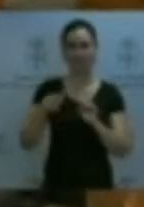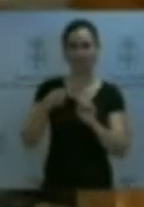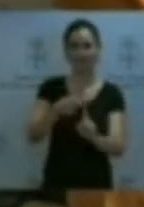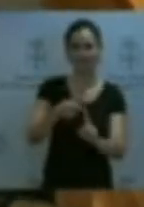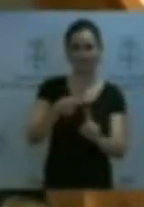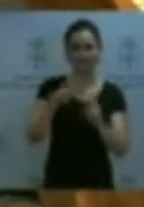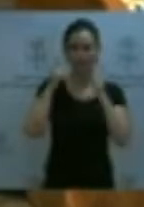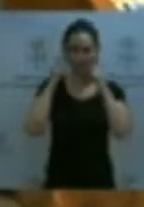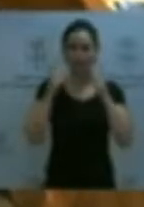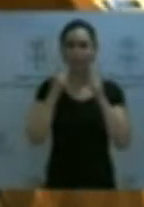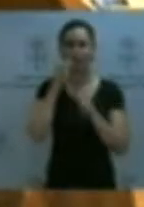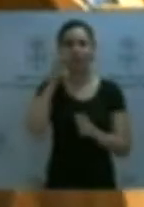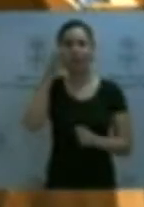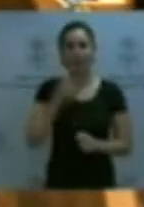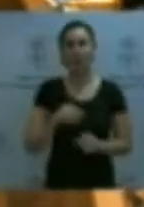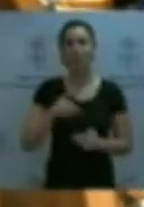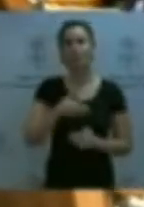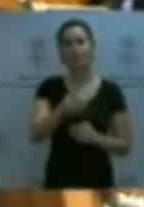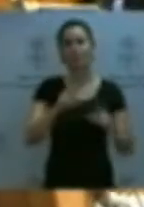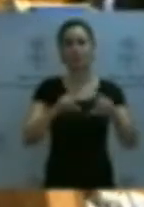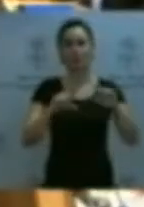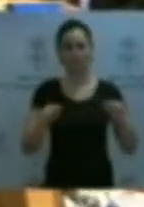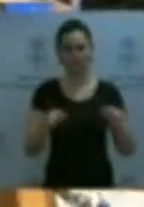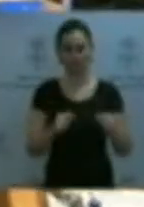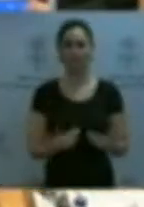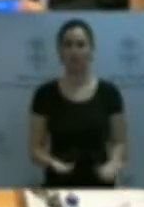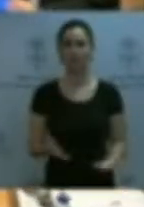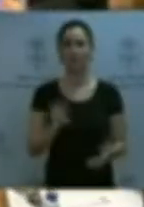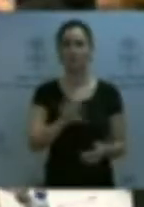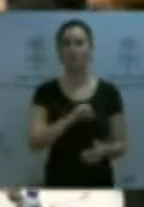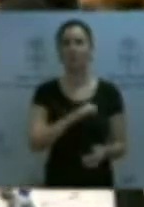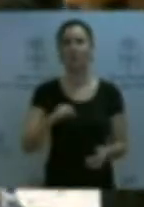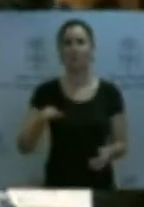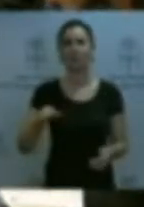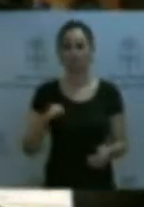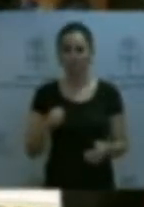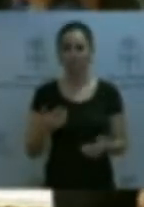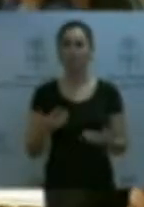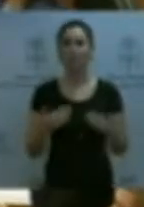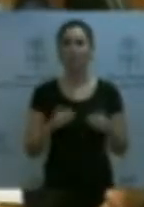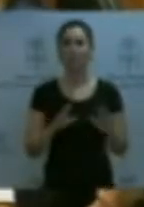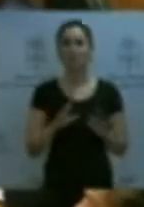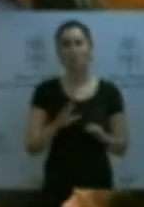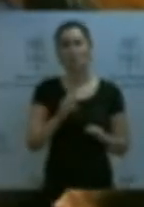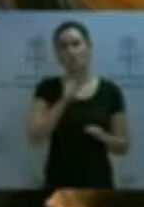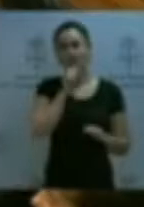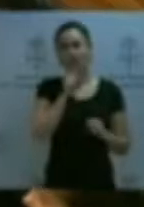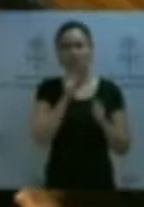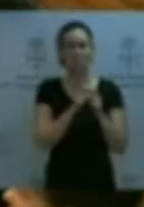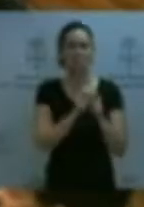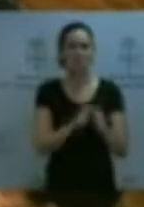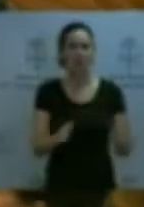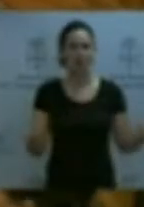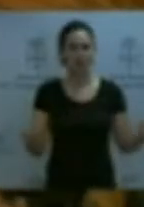Una comunidad autónoma sumamente envejecida, donde no se ofertan ni